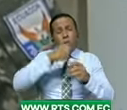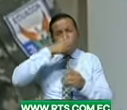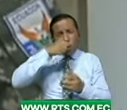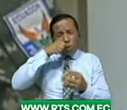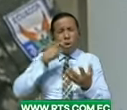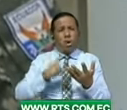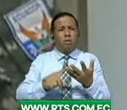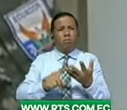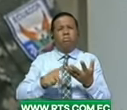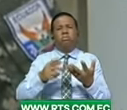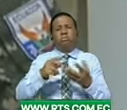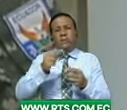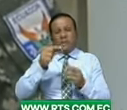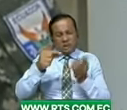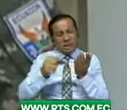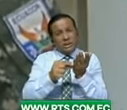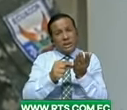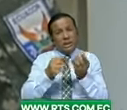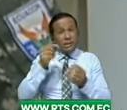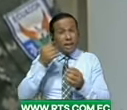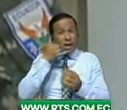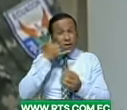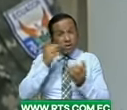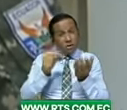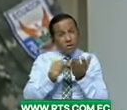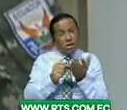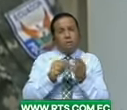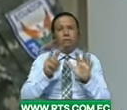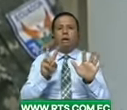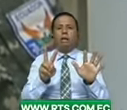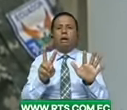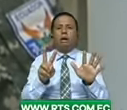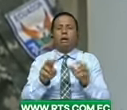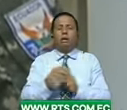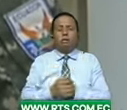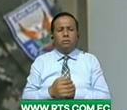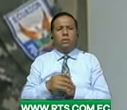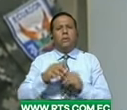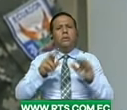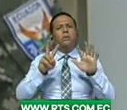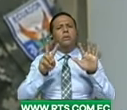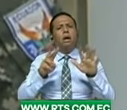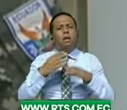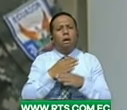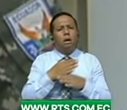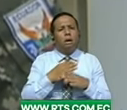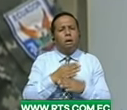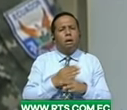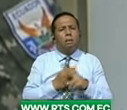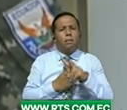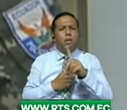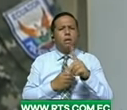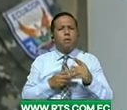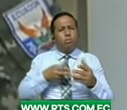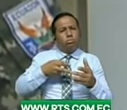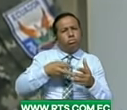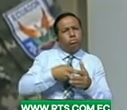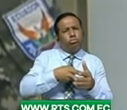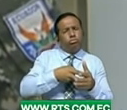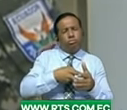con droga, 7 chips, una tarjeta de memoria, 7 armas cortopunzantes, 21 cargadores,